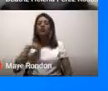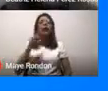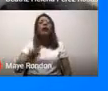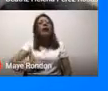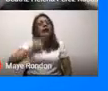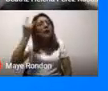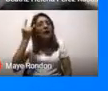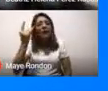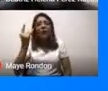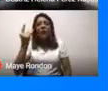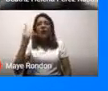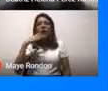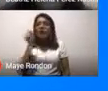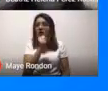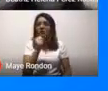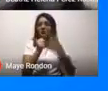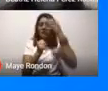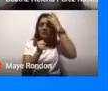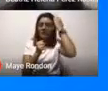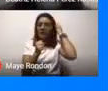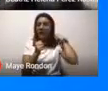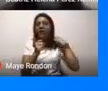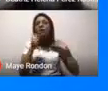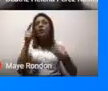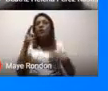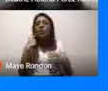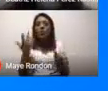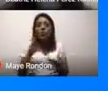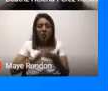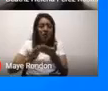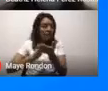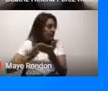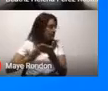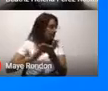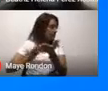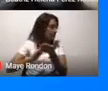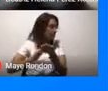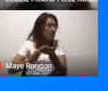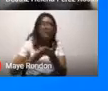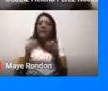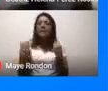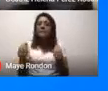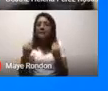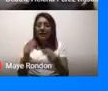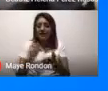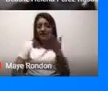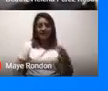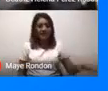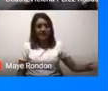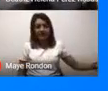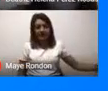manera encontrar la herramienta o la solución para mitigarlo?